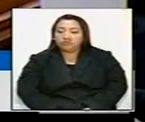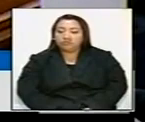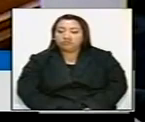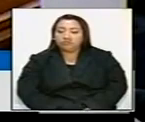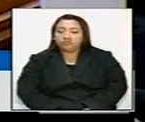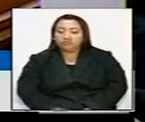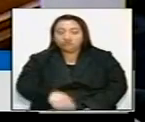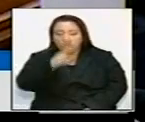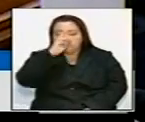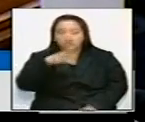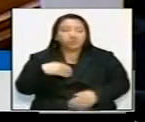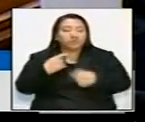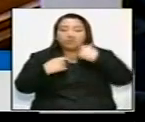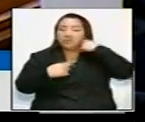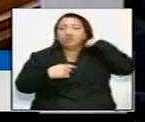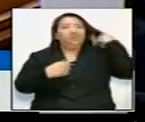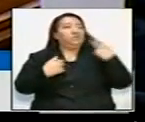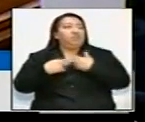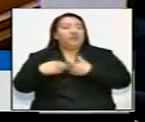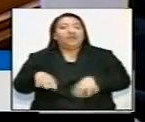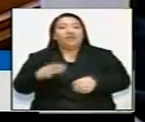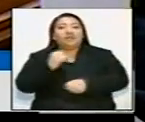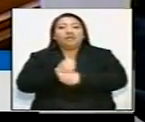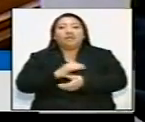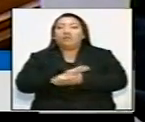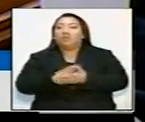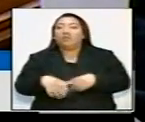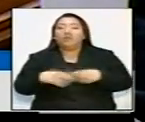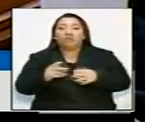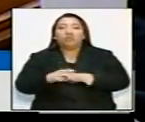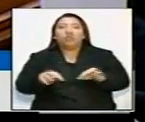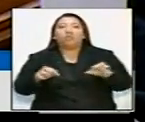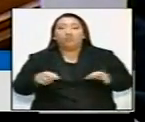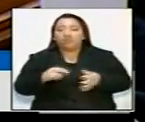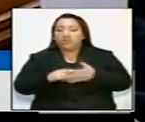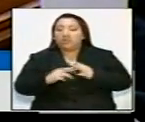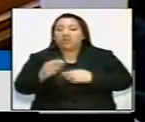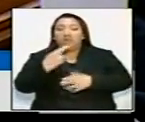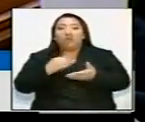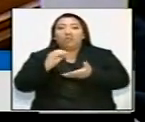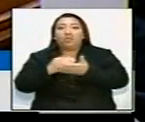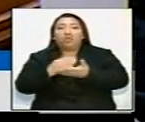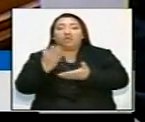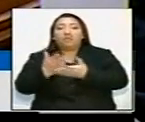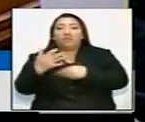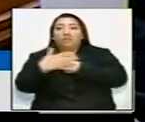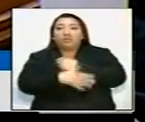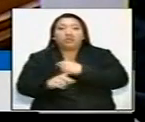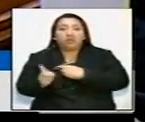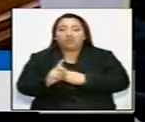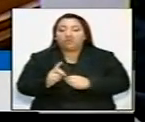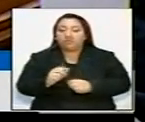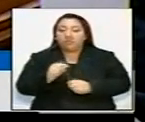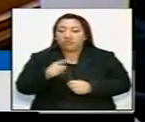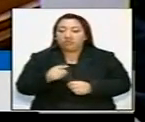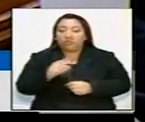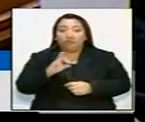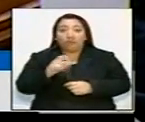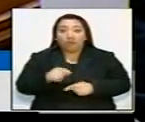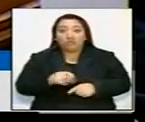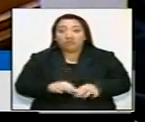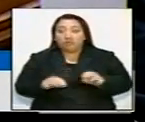seguir perdiendo puestos de empleo, el Perú no puede dejar que su población regrese en la pobreza. Por eso, un foro